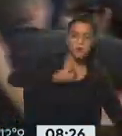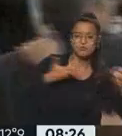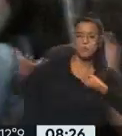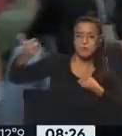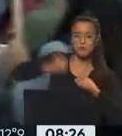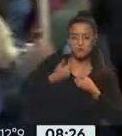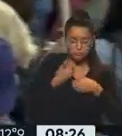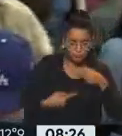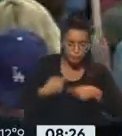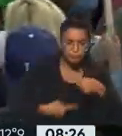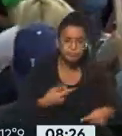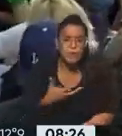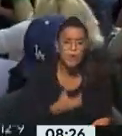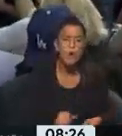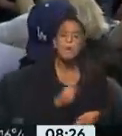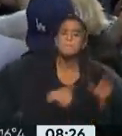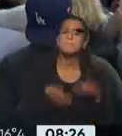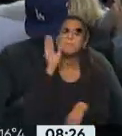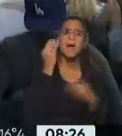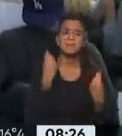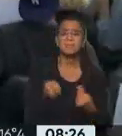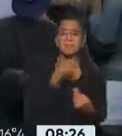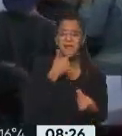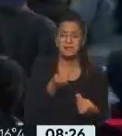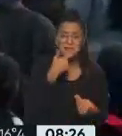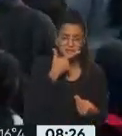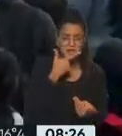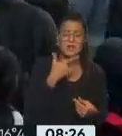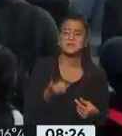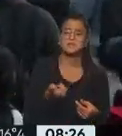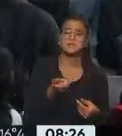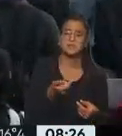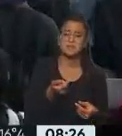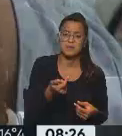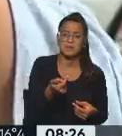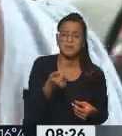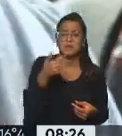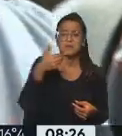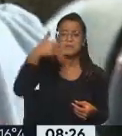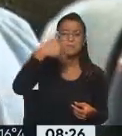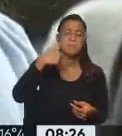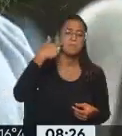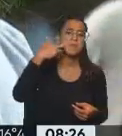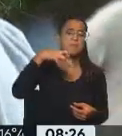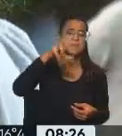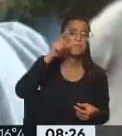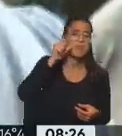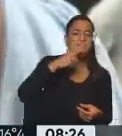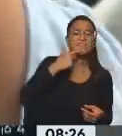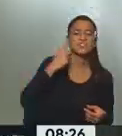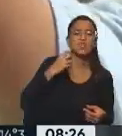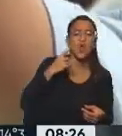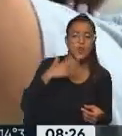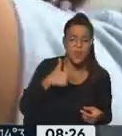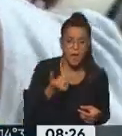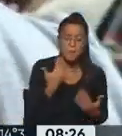aportando a la gente con especialmente con las pastillas en los medicamentos de mis precise tona y mis otros toll que se